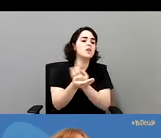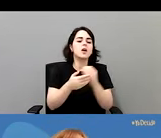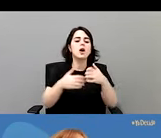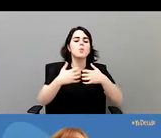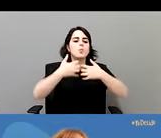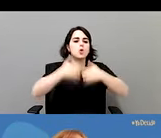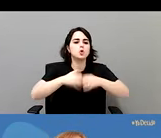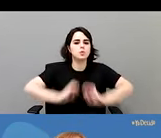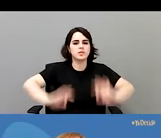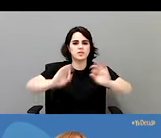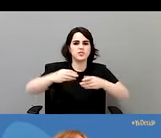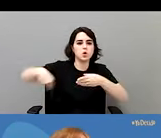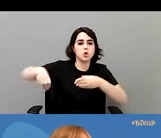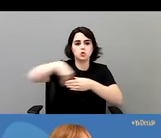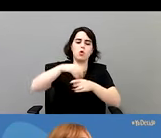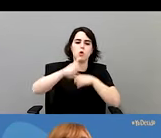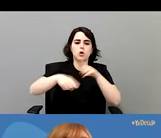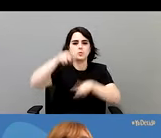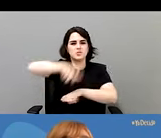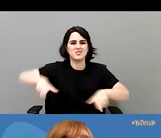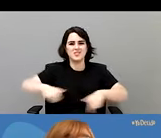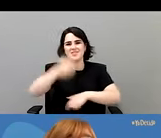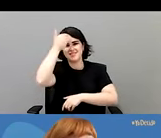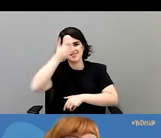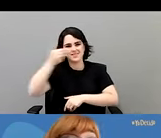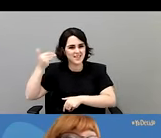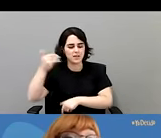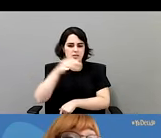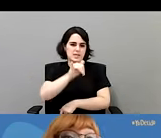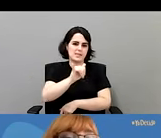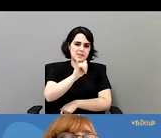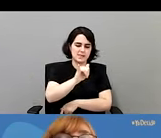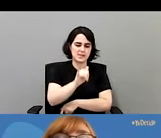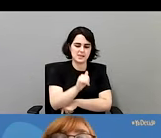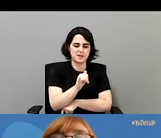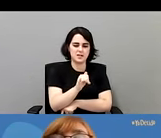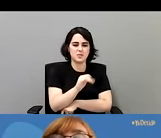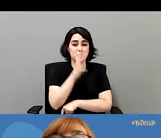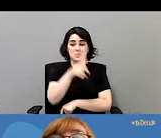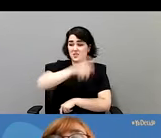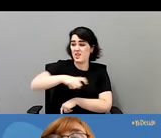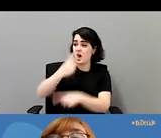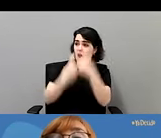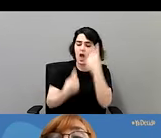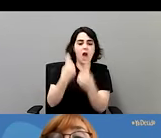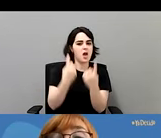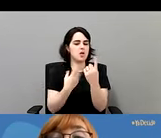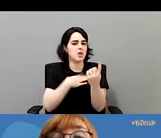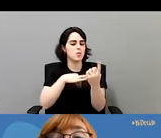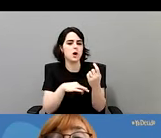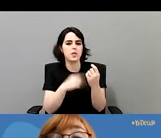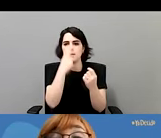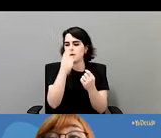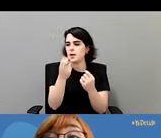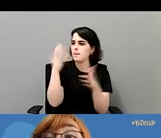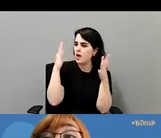de muchas personas con parálisis cerebral. Porque hay personas que pueden necesitar esos pies y